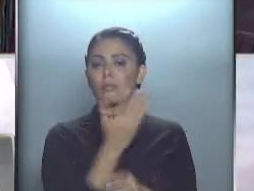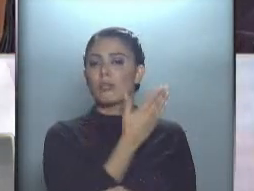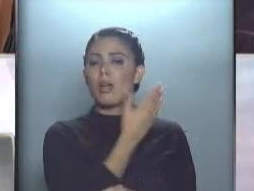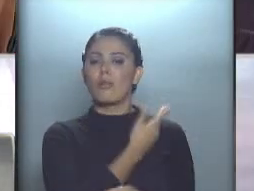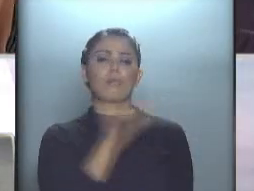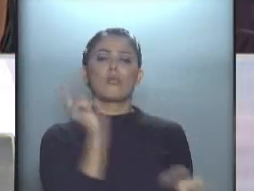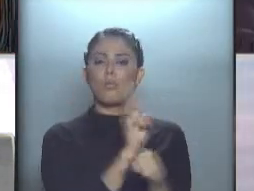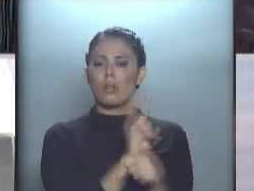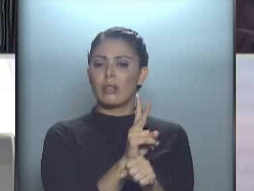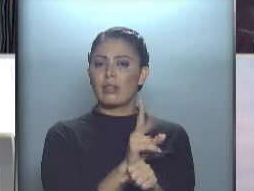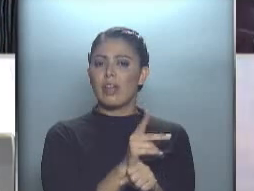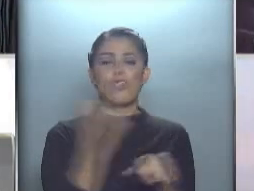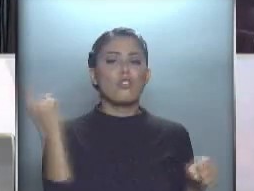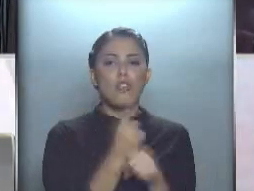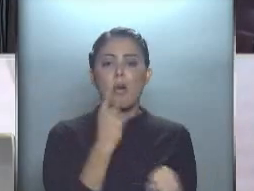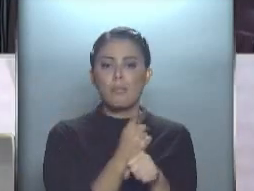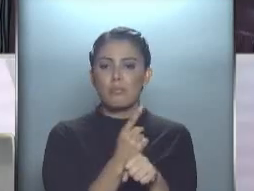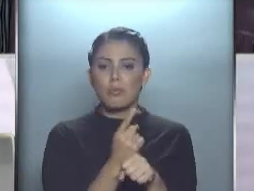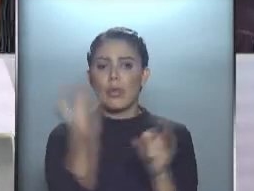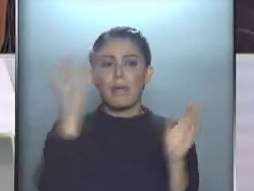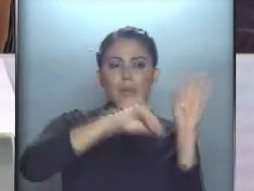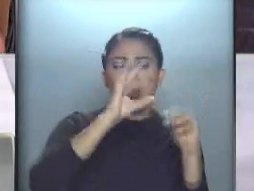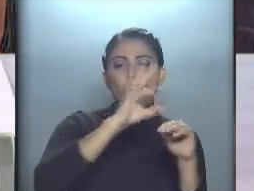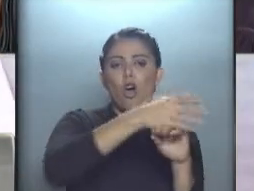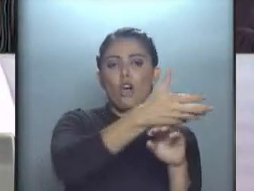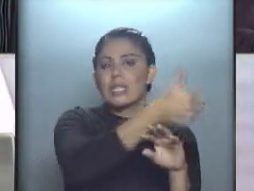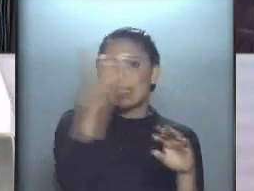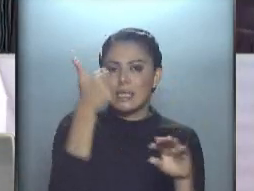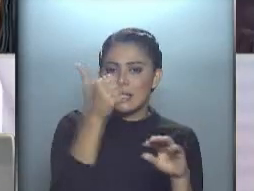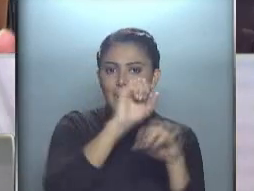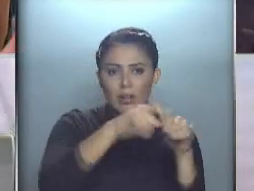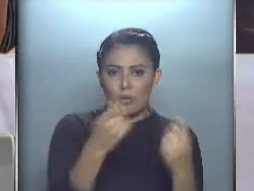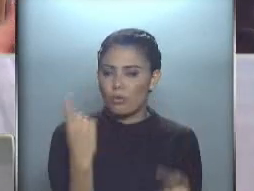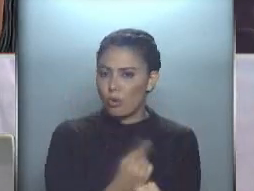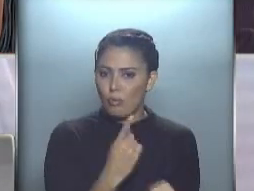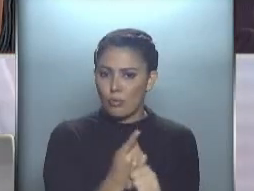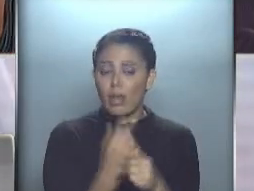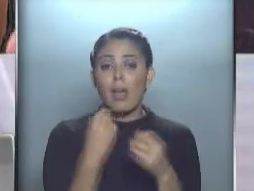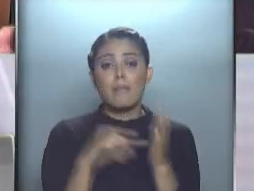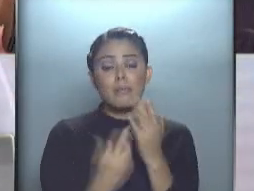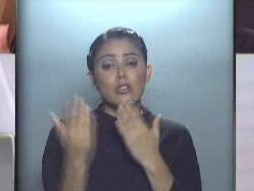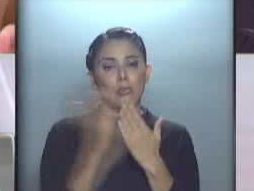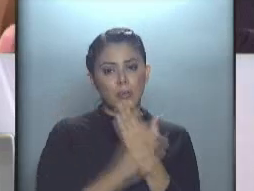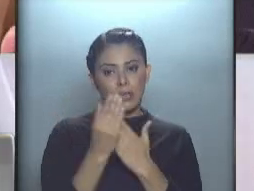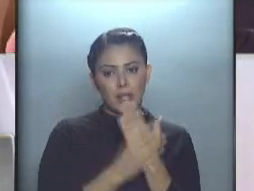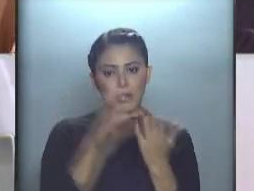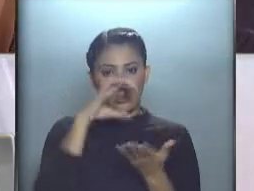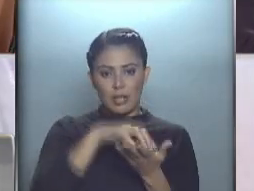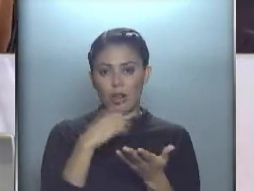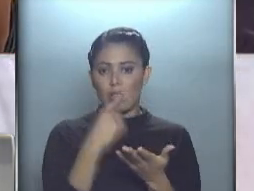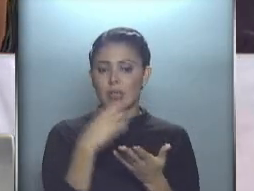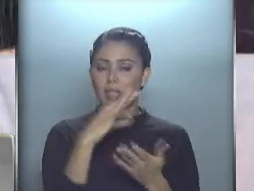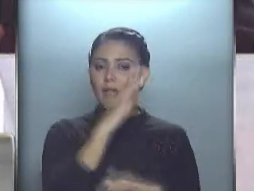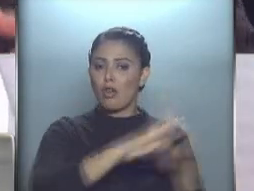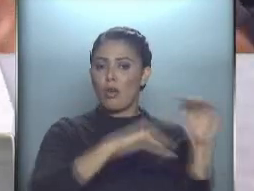decir que no se puede quitar ni agregar nada. El ministerio lo que hizo fue avalarse en esta cuestión de la construcción en